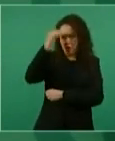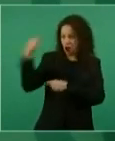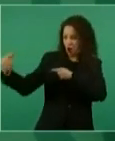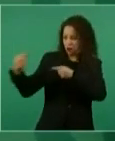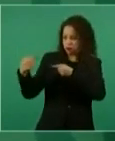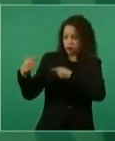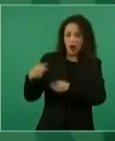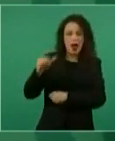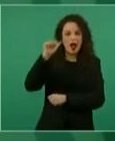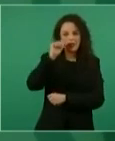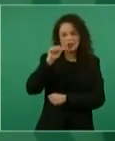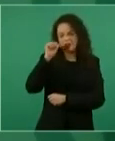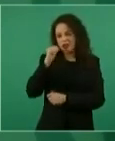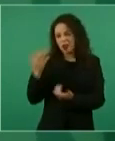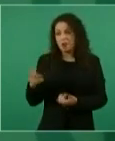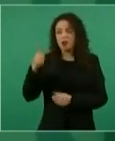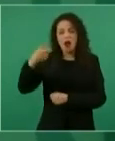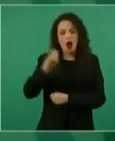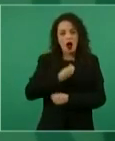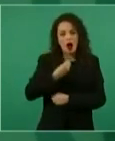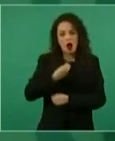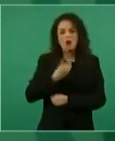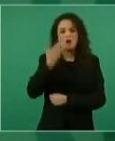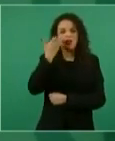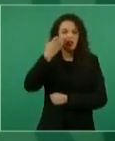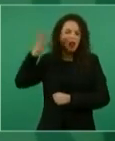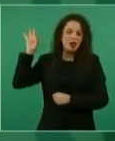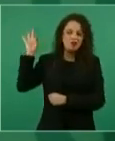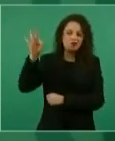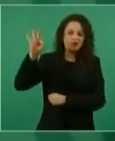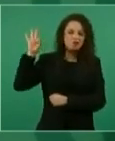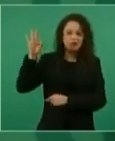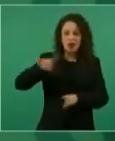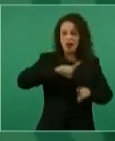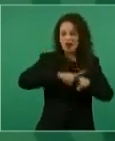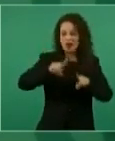López-Gatell se convirtió en un maestro. Fíjense nada más, orientándonos e informando.